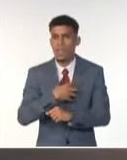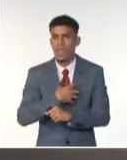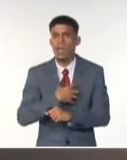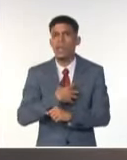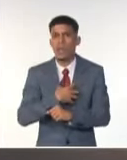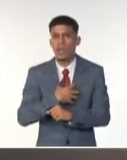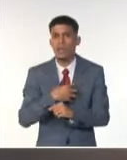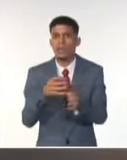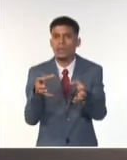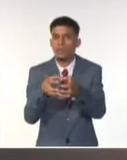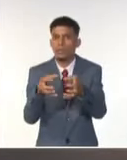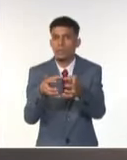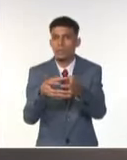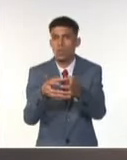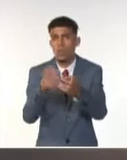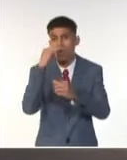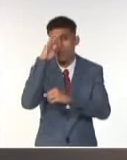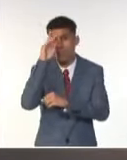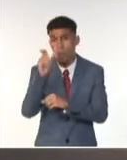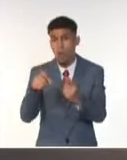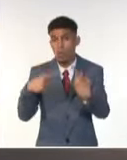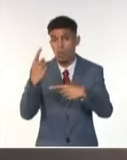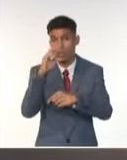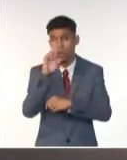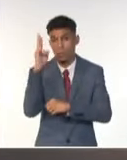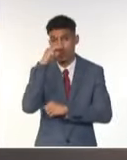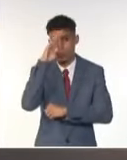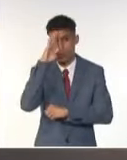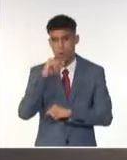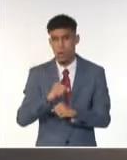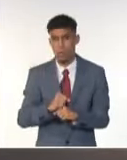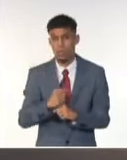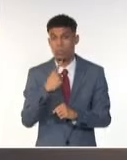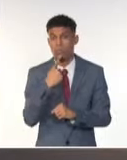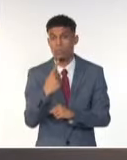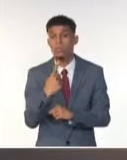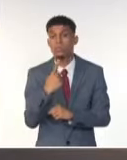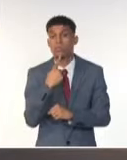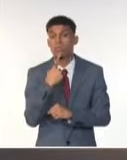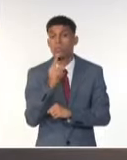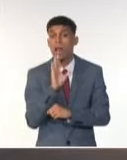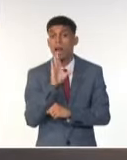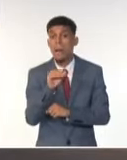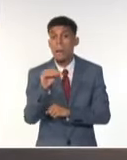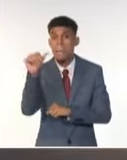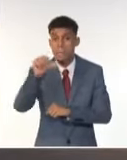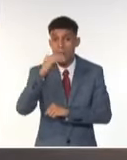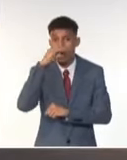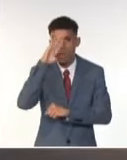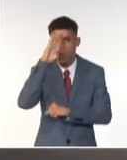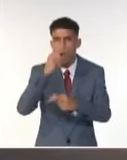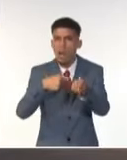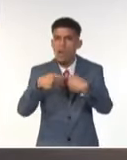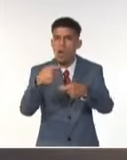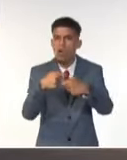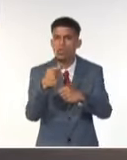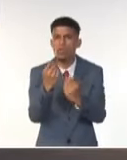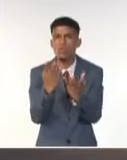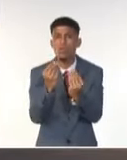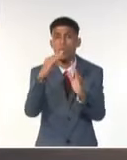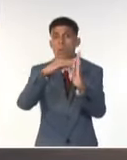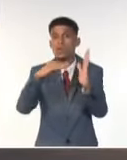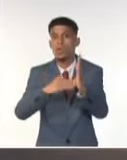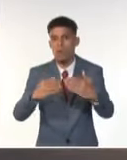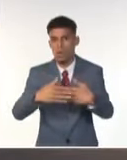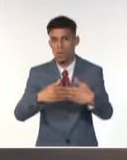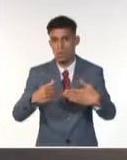propagandística del capitalismo. Además de que hablar mal de Cuba es un negocio, porque son millones de dólares los que fluyen